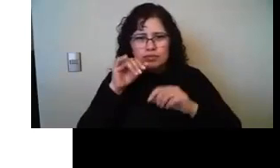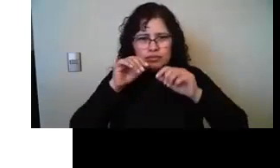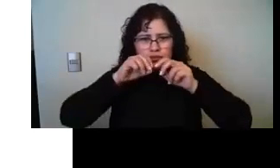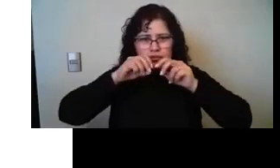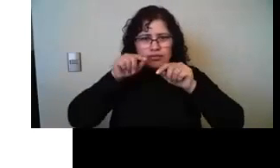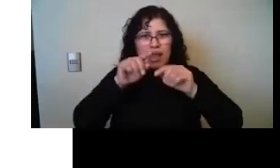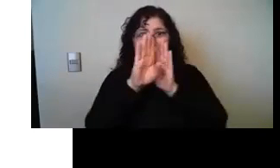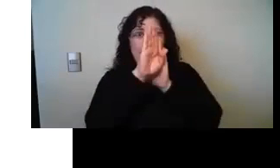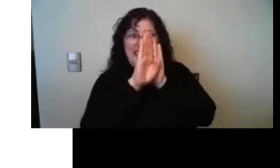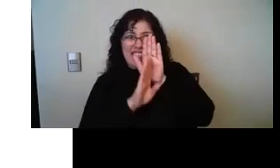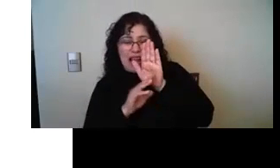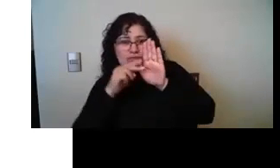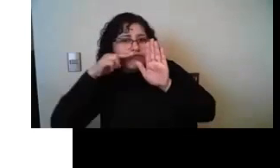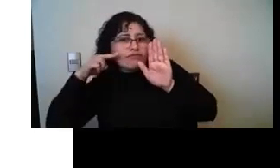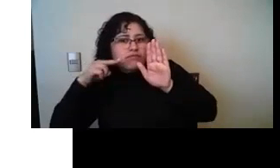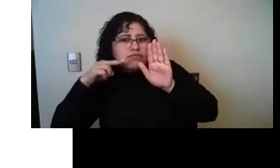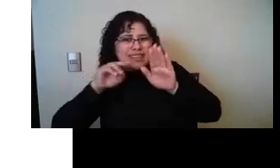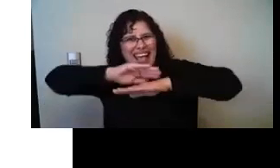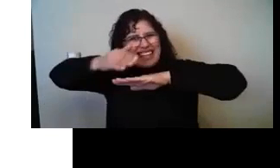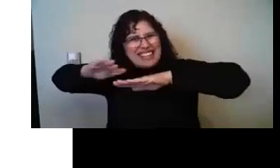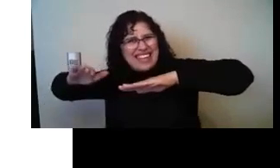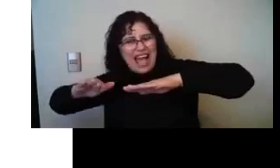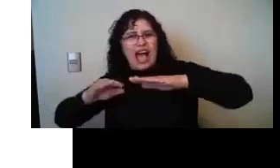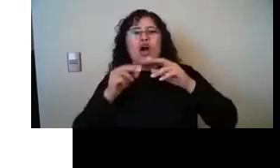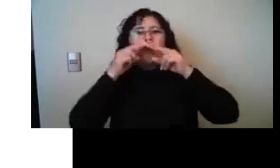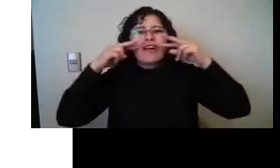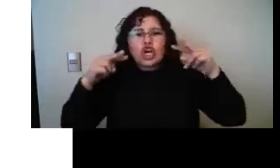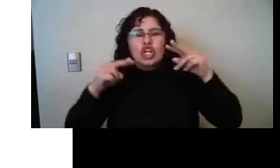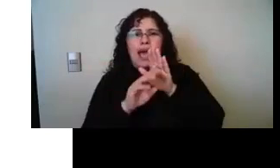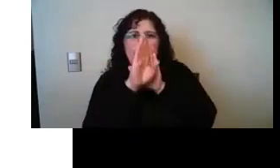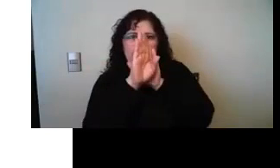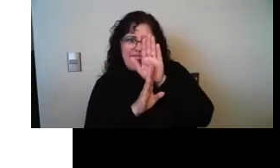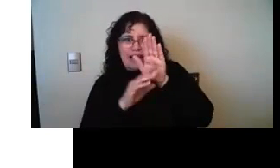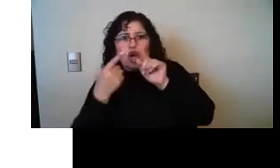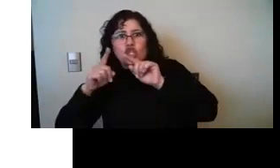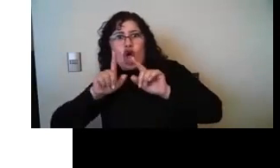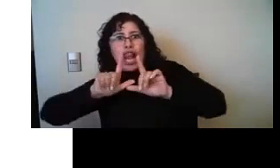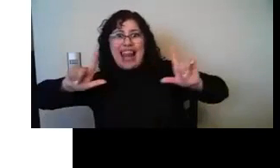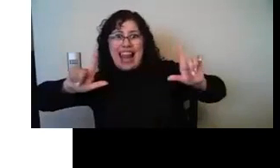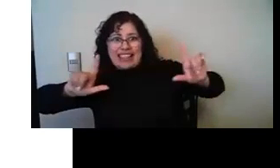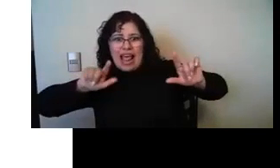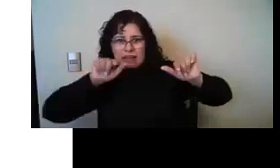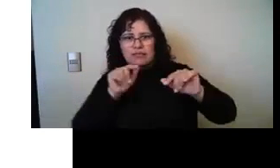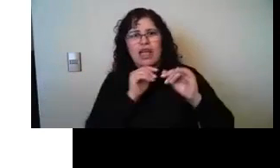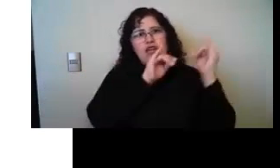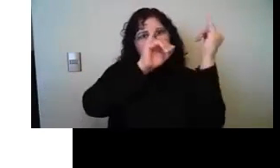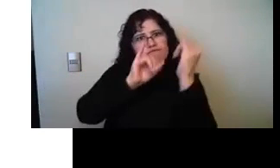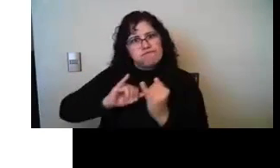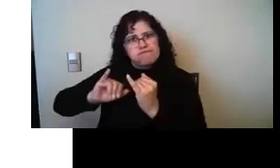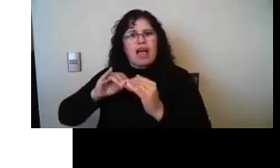medial y la estría olfatoria lateral. La lateral es la que lleva la información a nivel de la